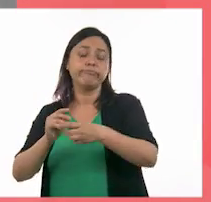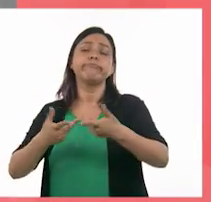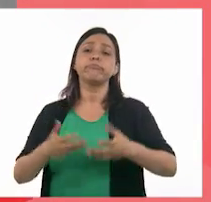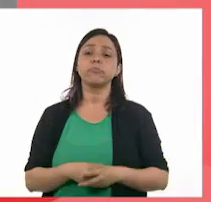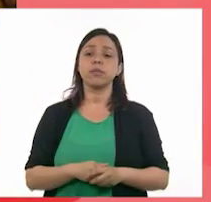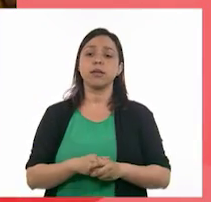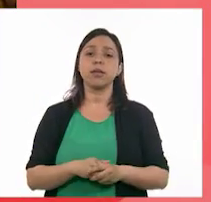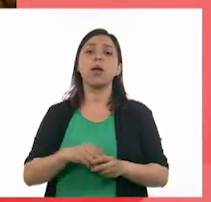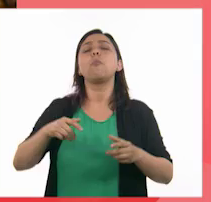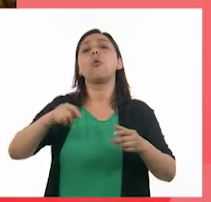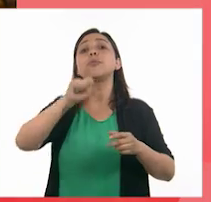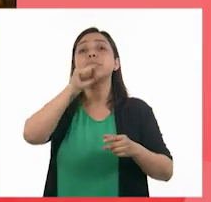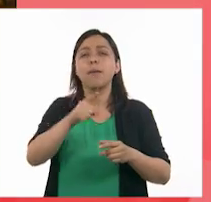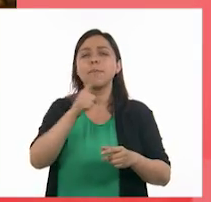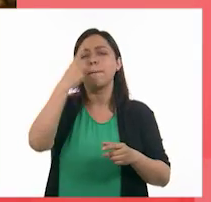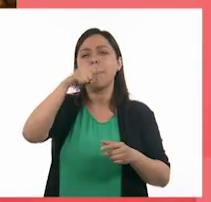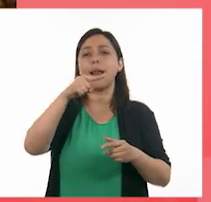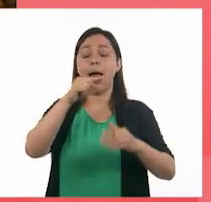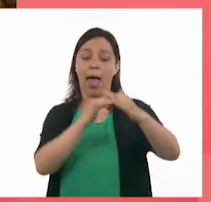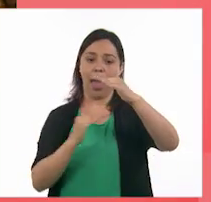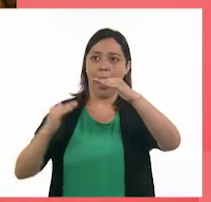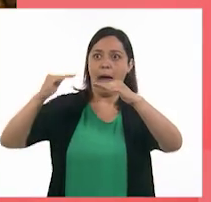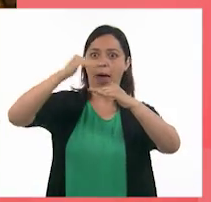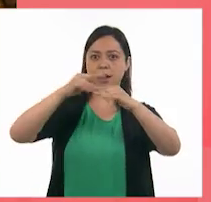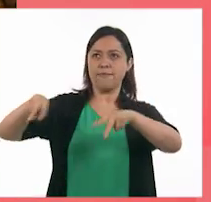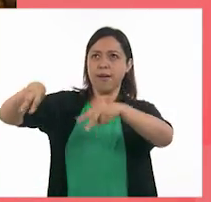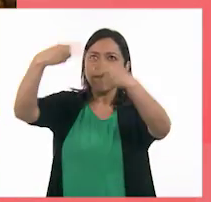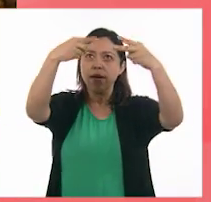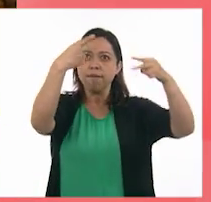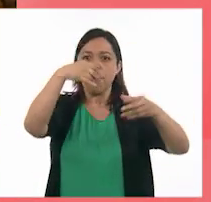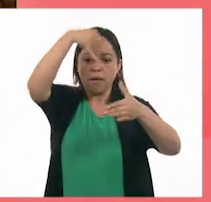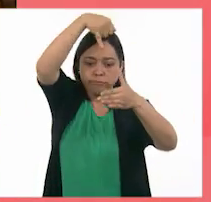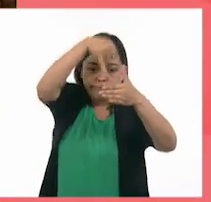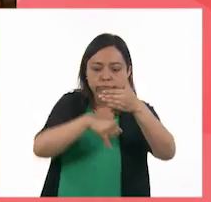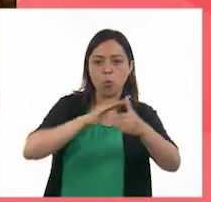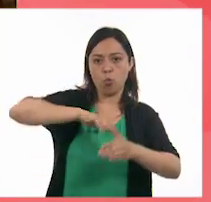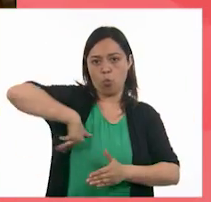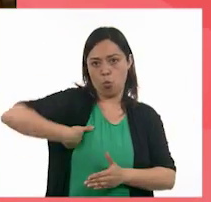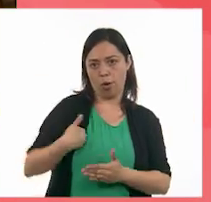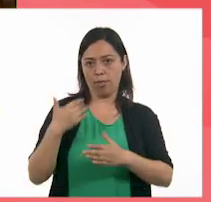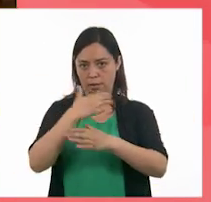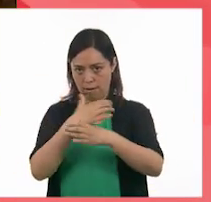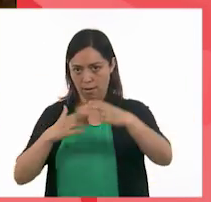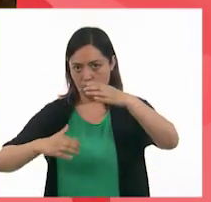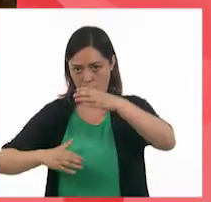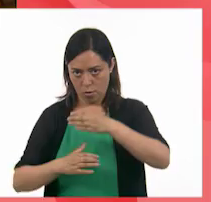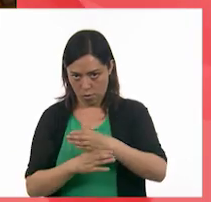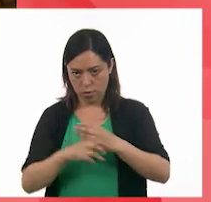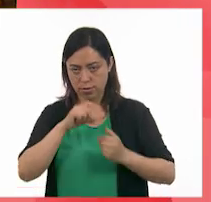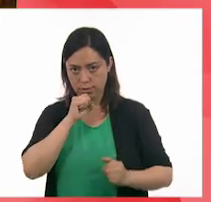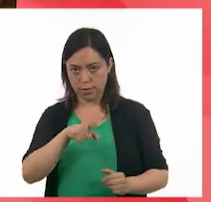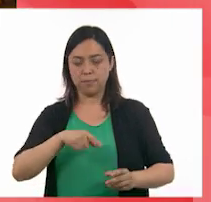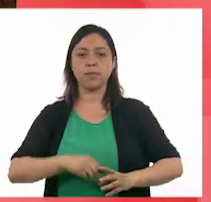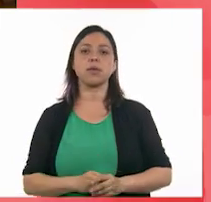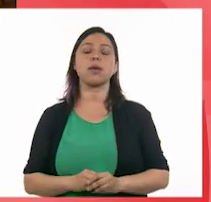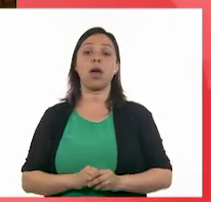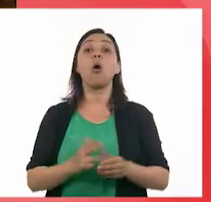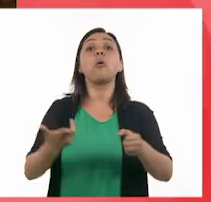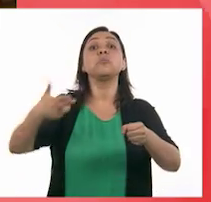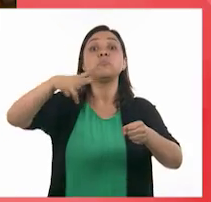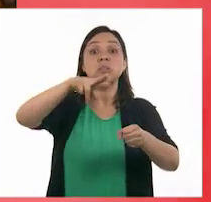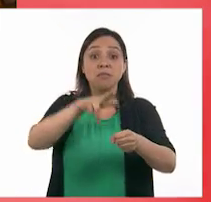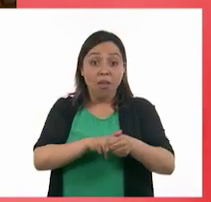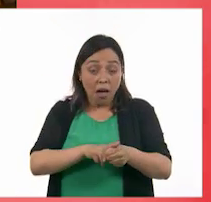como almacenes también para los mismos comercios que estaban pues arriba de los sótanos. Hubo